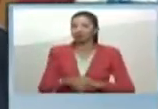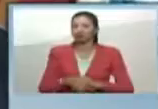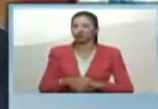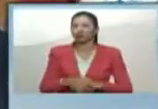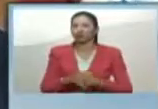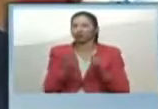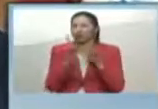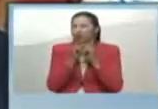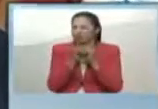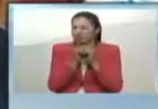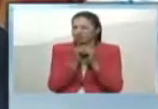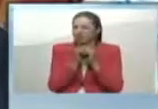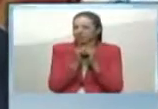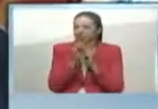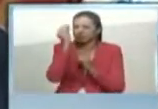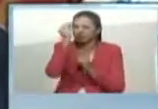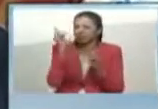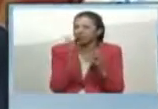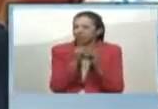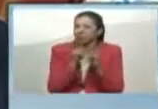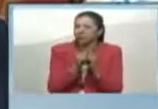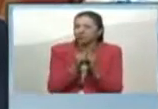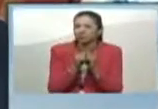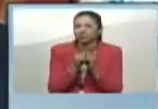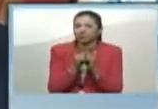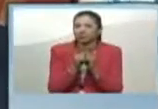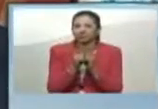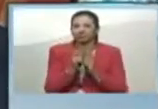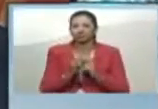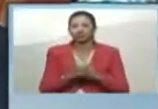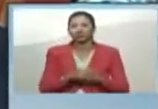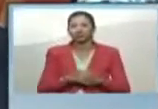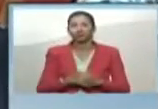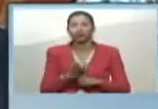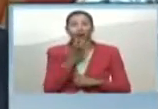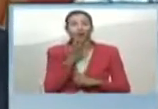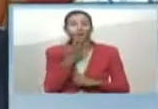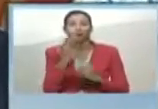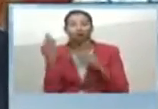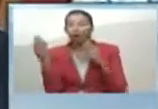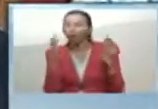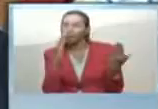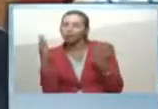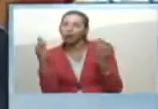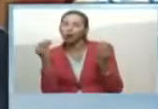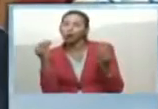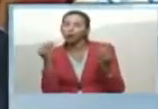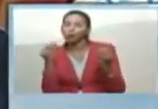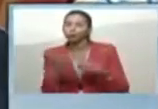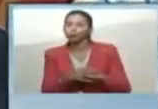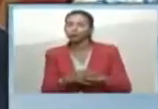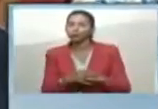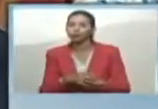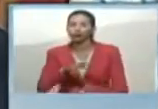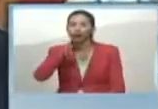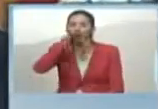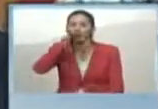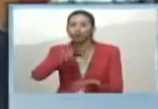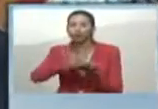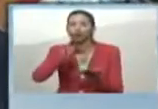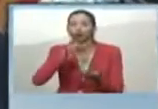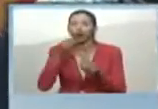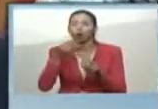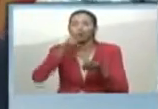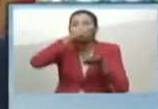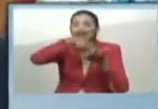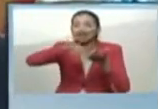brevemente hacer algunas reflexiones, si usted me lo permite. Si nosotros comparamos cómo fue aprobada, cómo fue